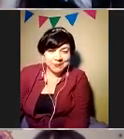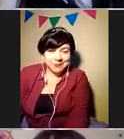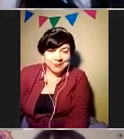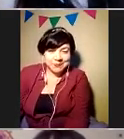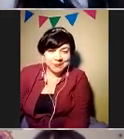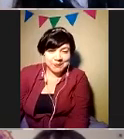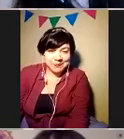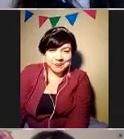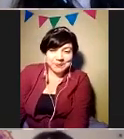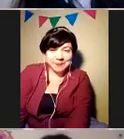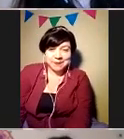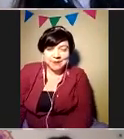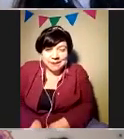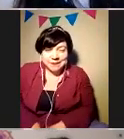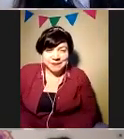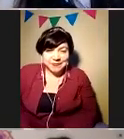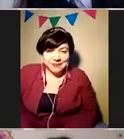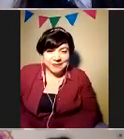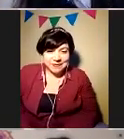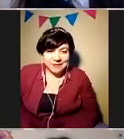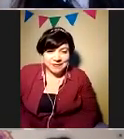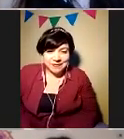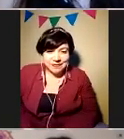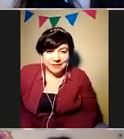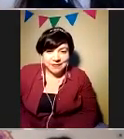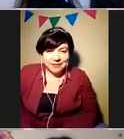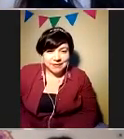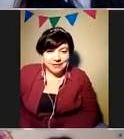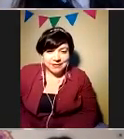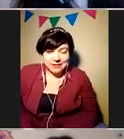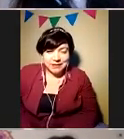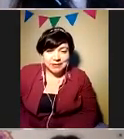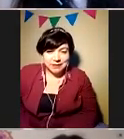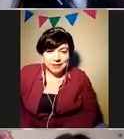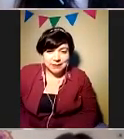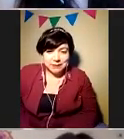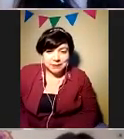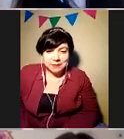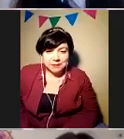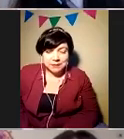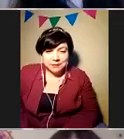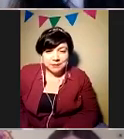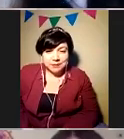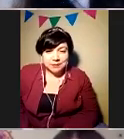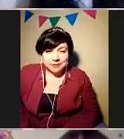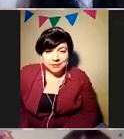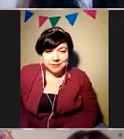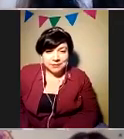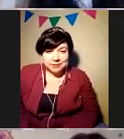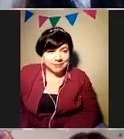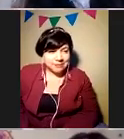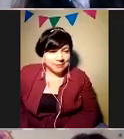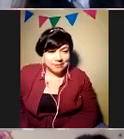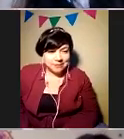todos los que quieran seguirte. El programa también, Elfa Moda, después de su primer capítulo, que estuvo